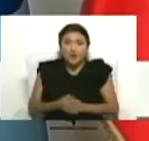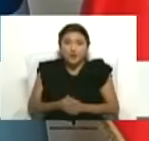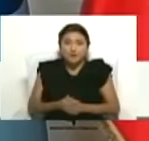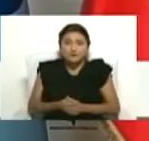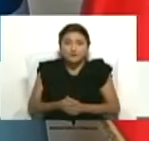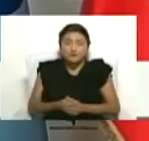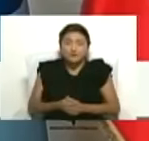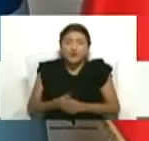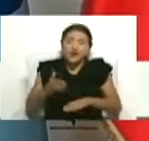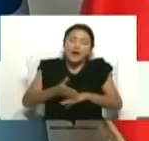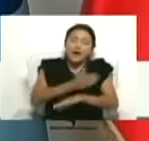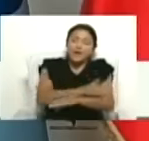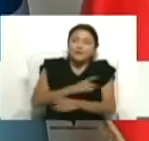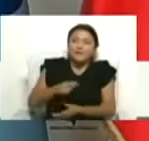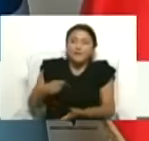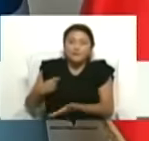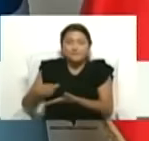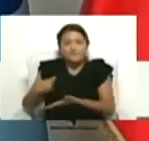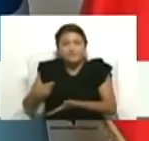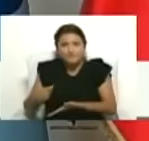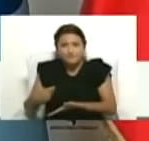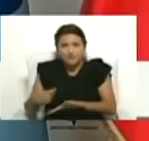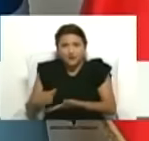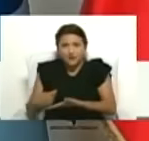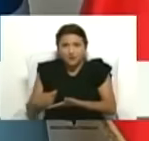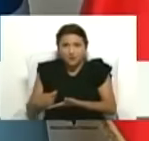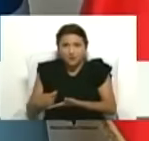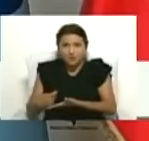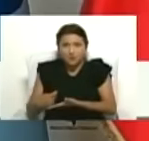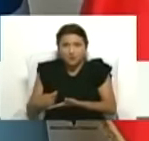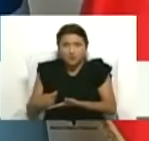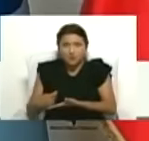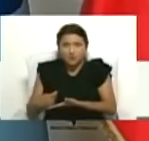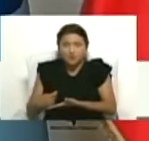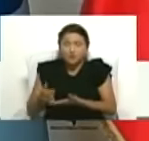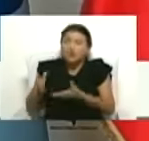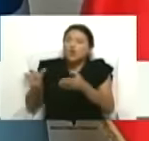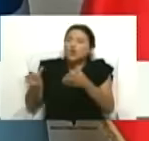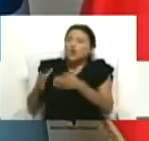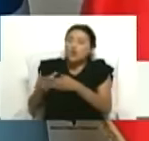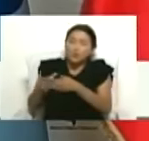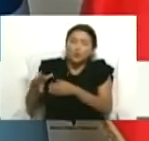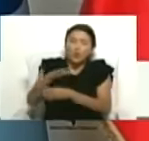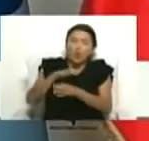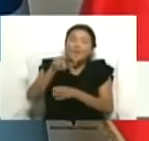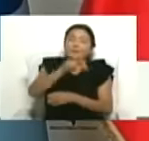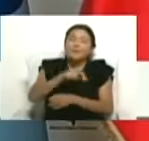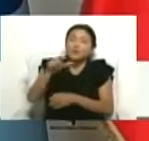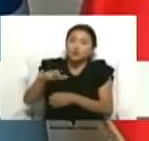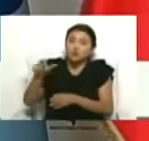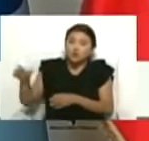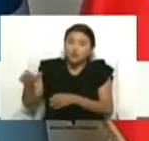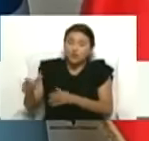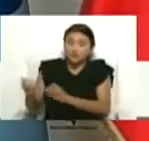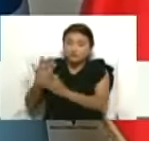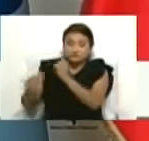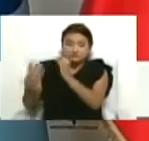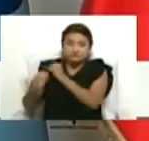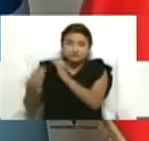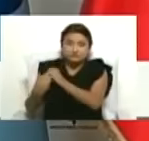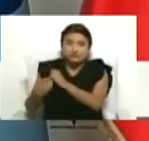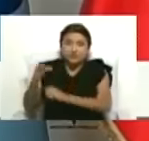auspiciadas previamente, y eso no nos debe sorprender, por un grupo de sujetos prófugos de la